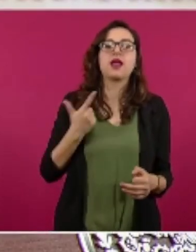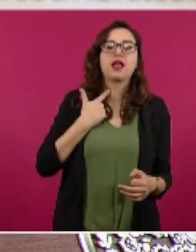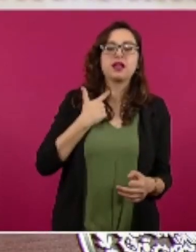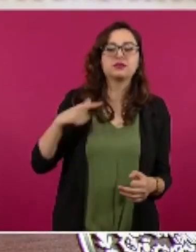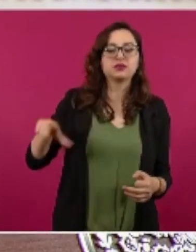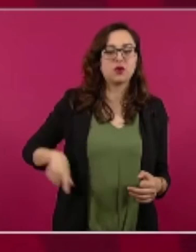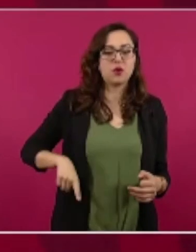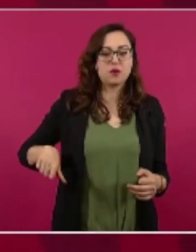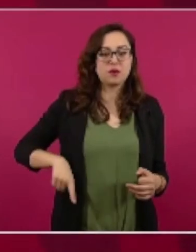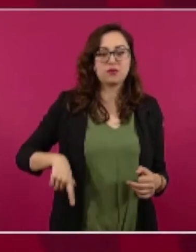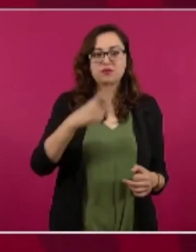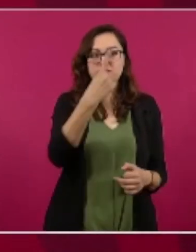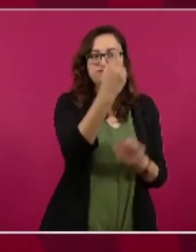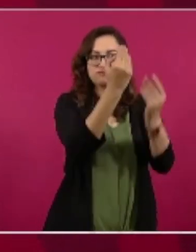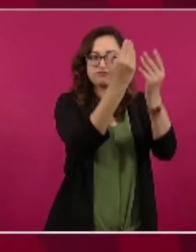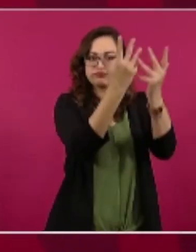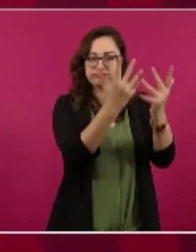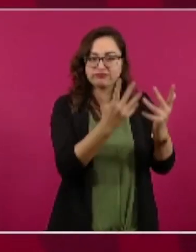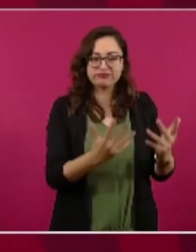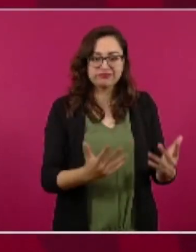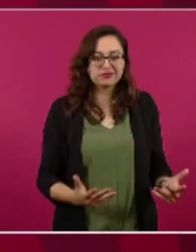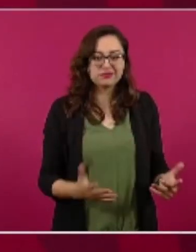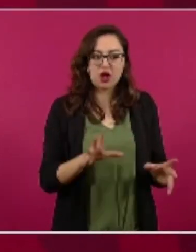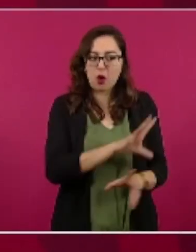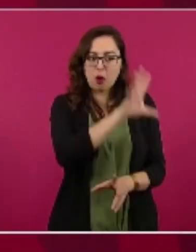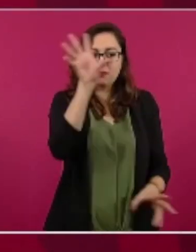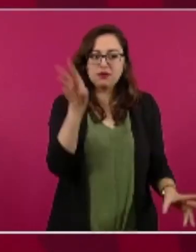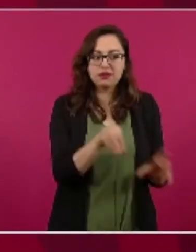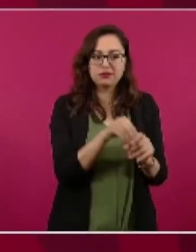Yo por eso digo, no, es uno.